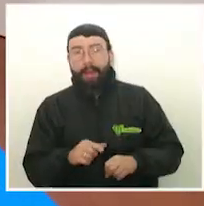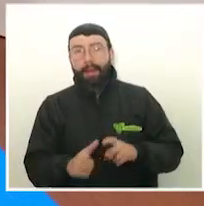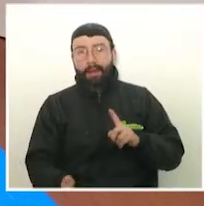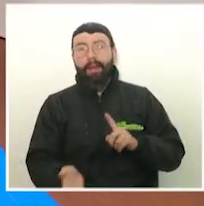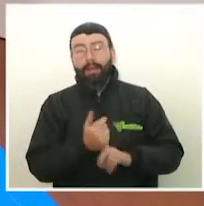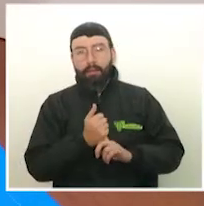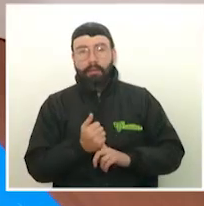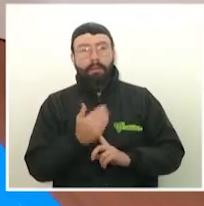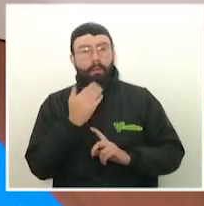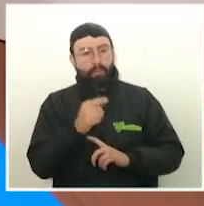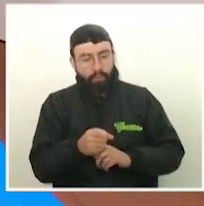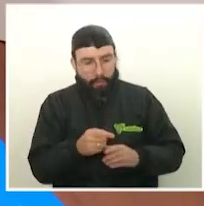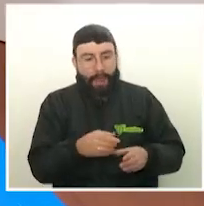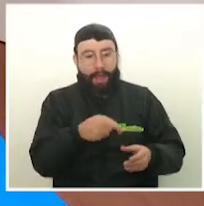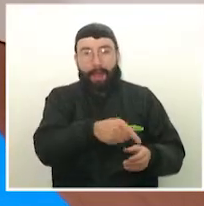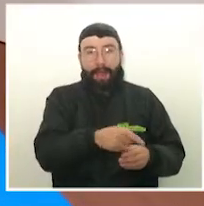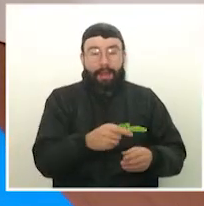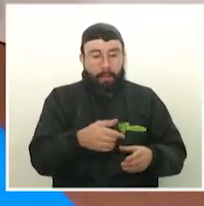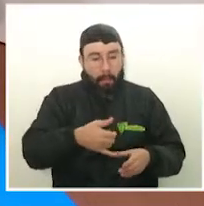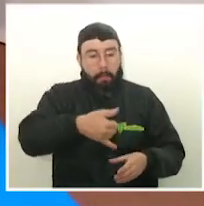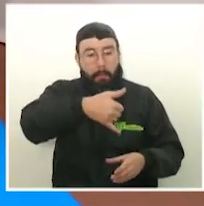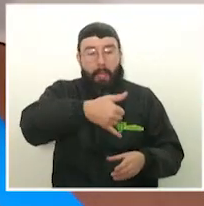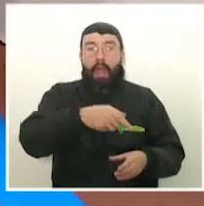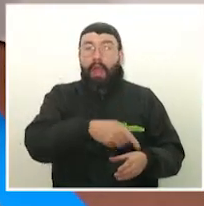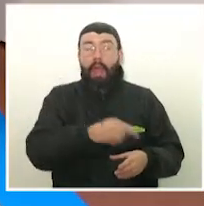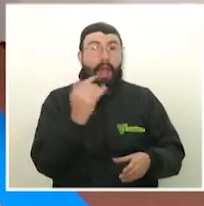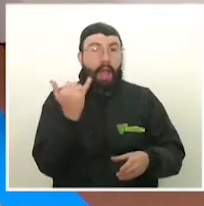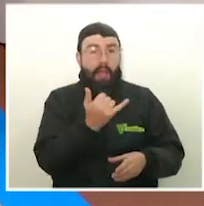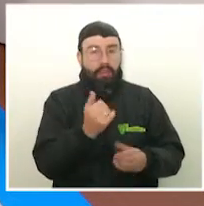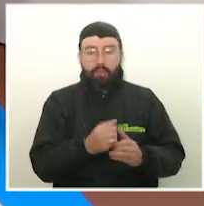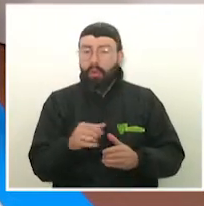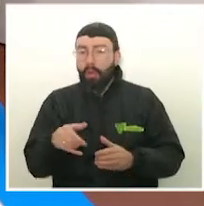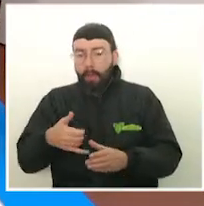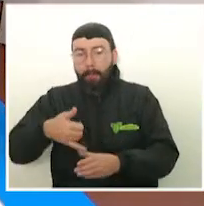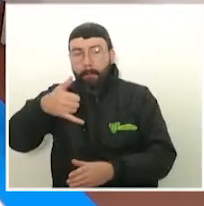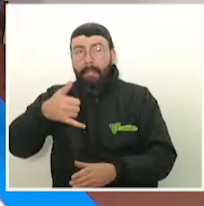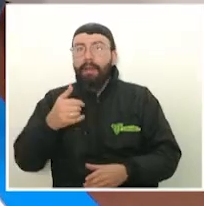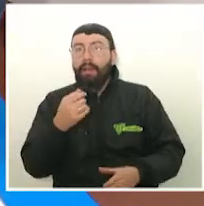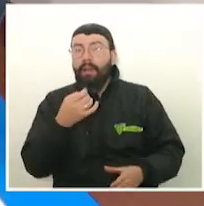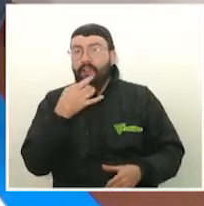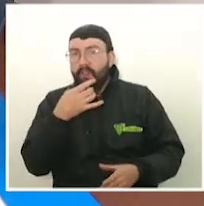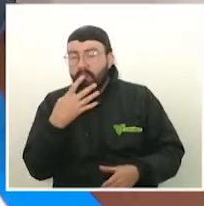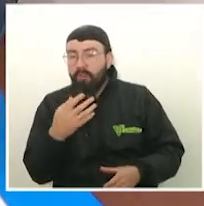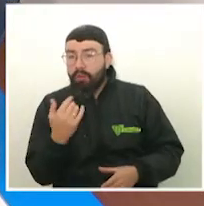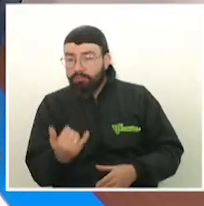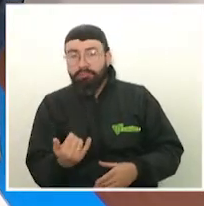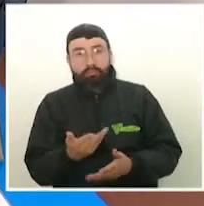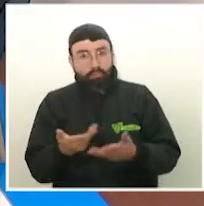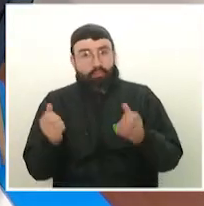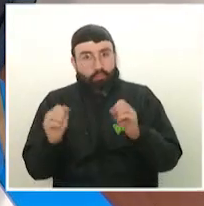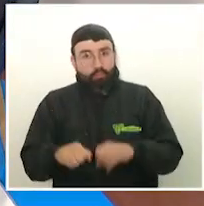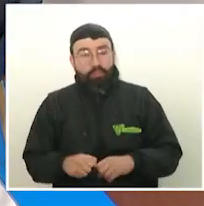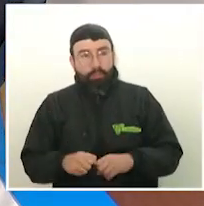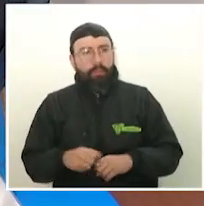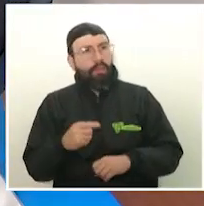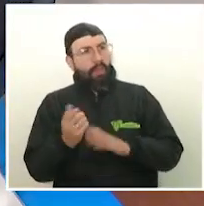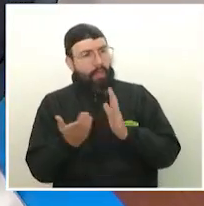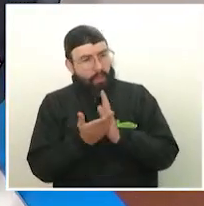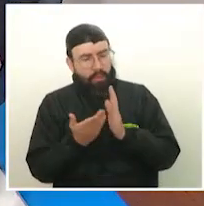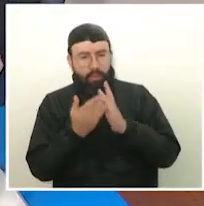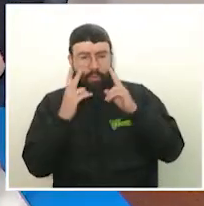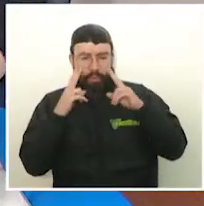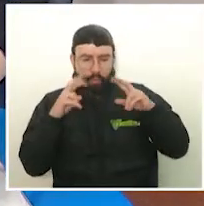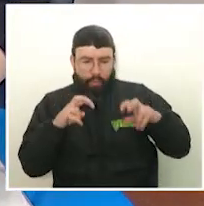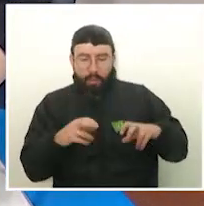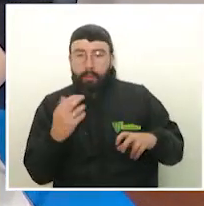un envase azul o un envase violeta. Hay unos estudios que están montados en las